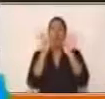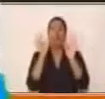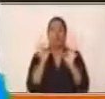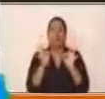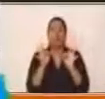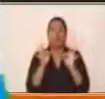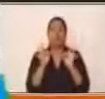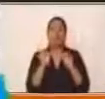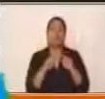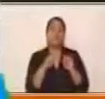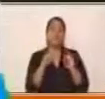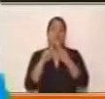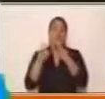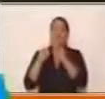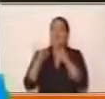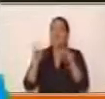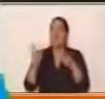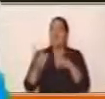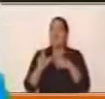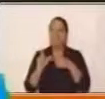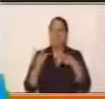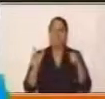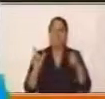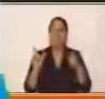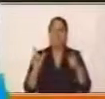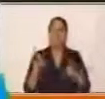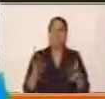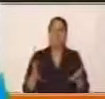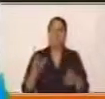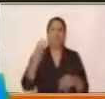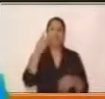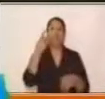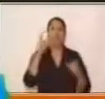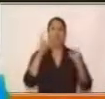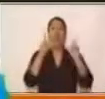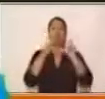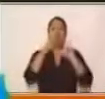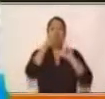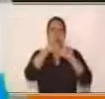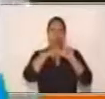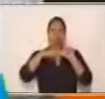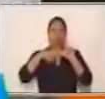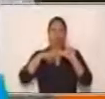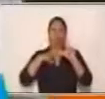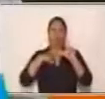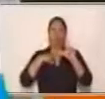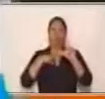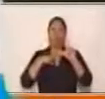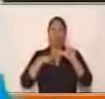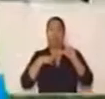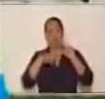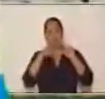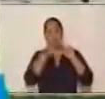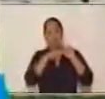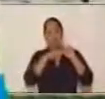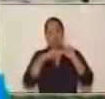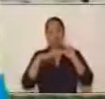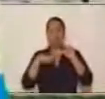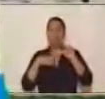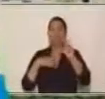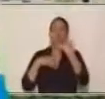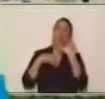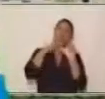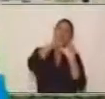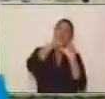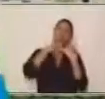Observemos que hay ángulos en cada una de estas partes. Vamos a realizar otra figura.